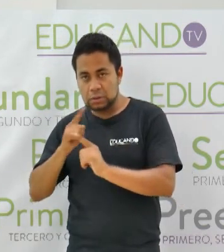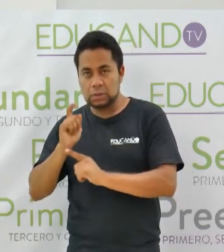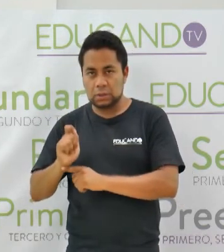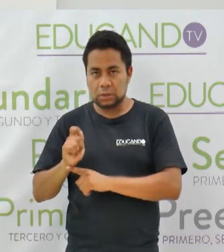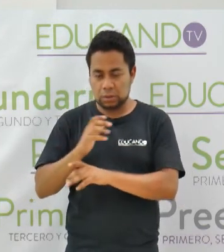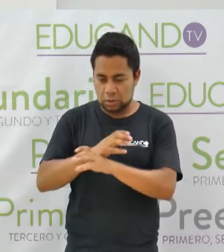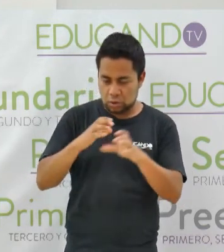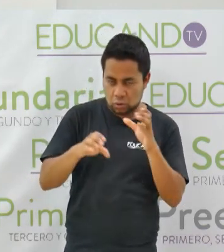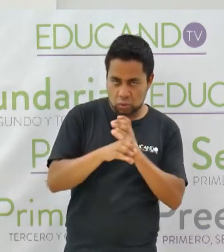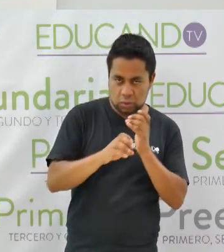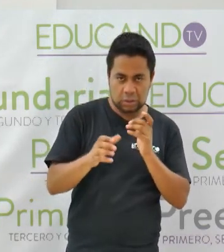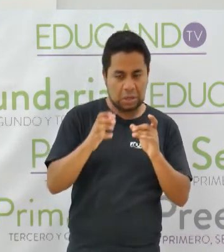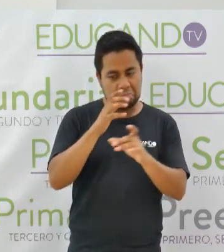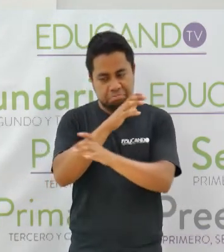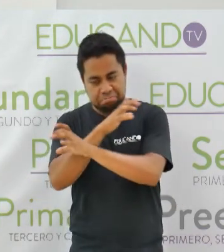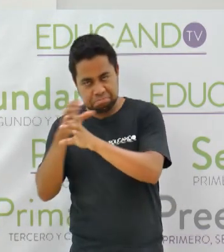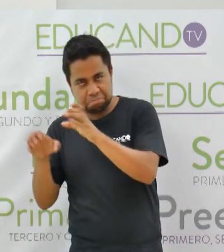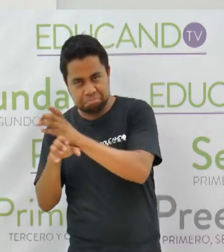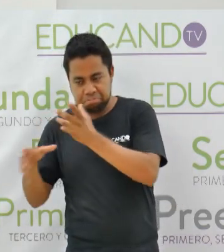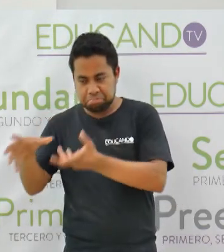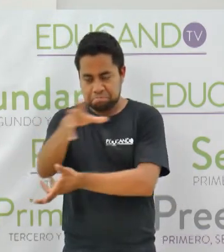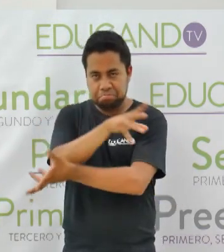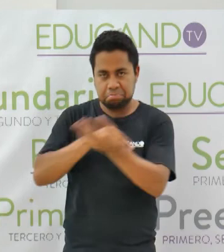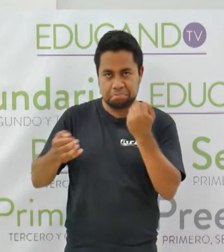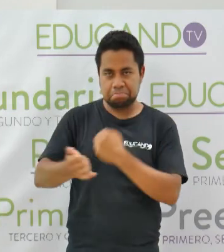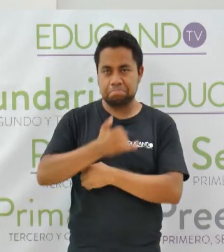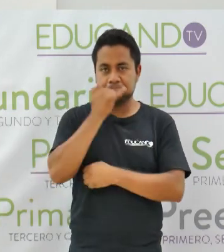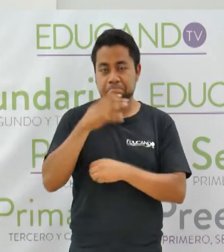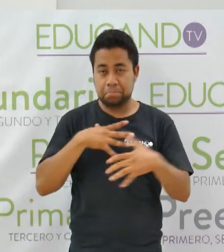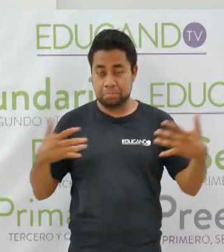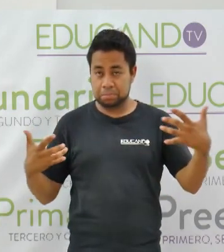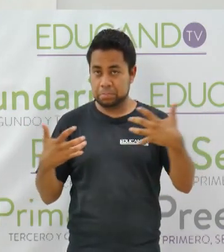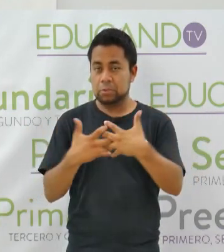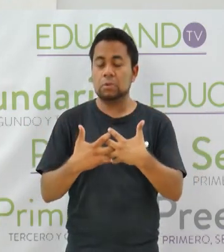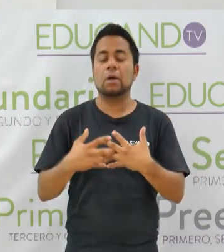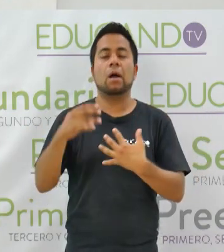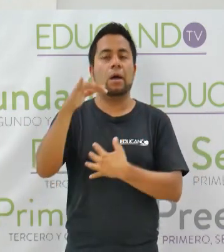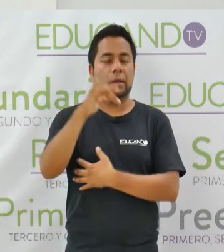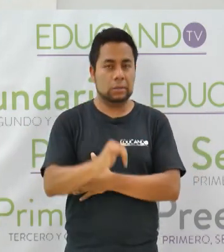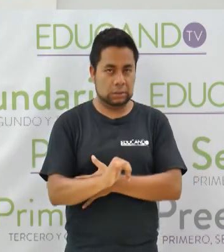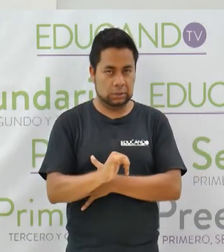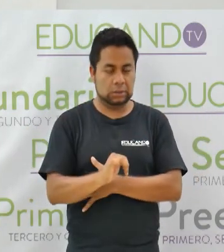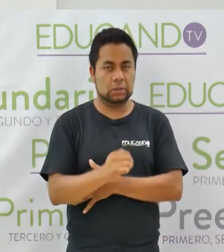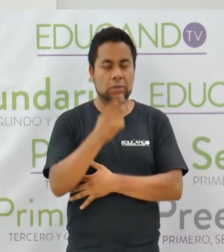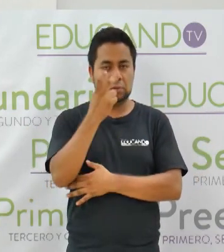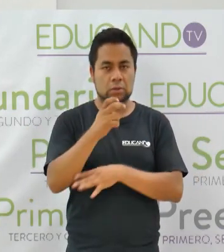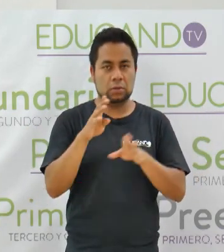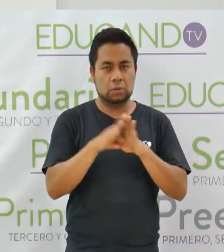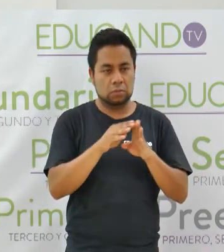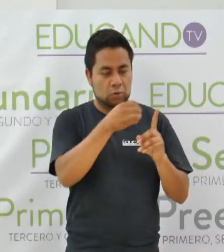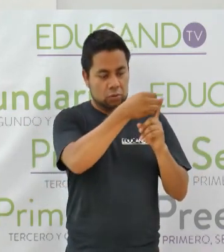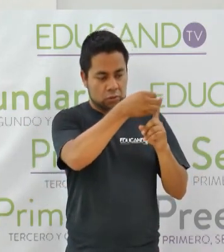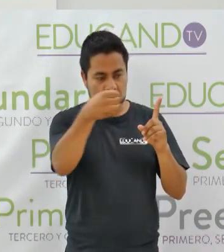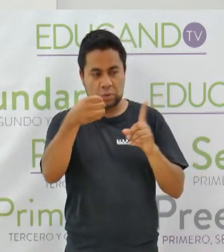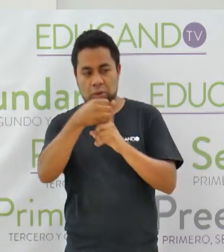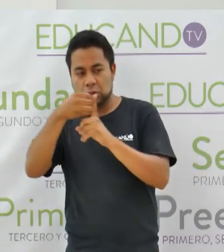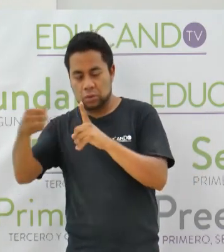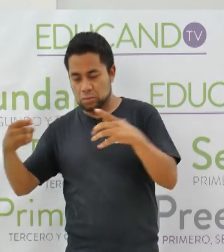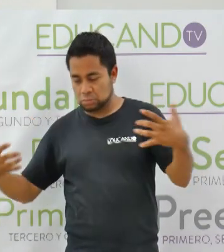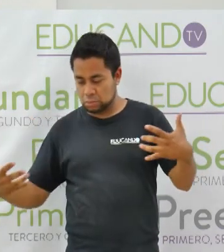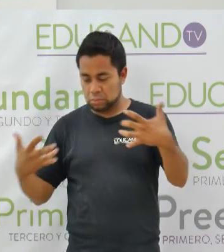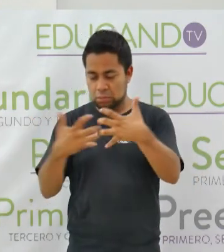dice, dar una cosa por otra. Tiene hilación, niños y niñas, por lo tanto, estas dos